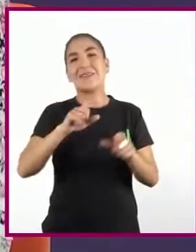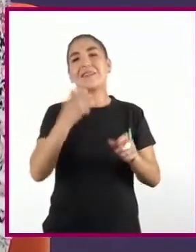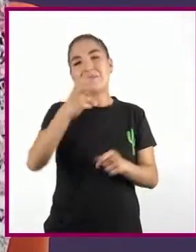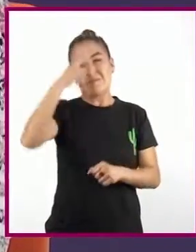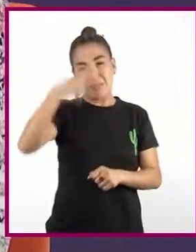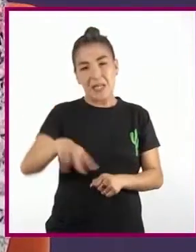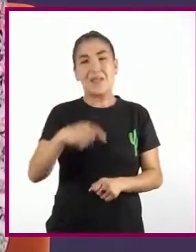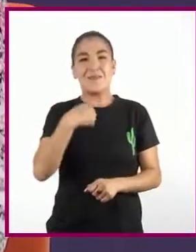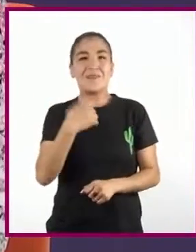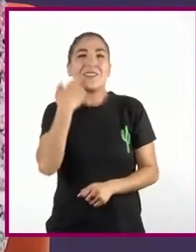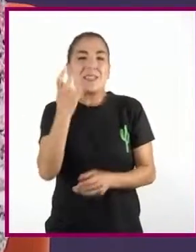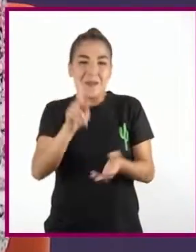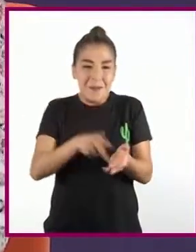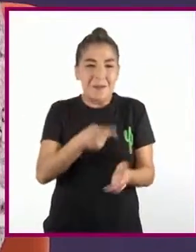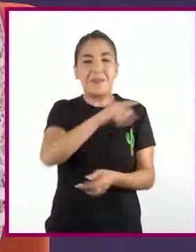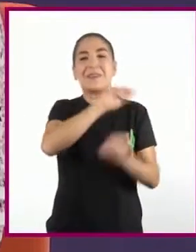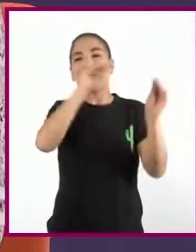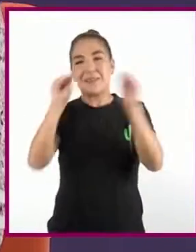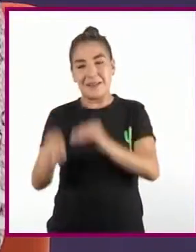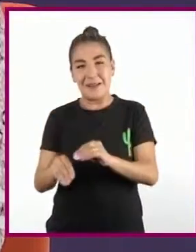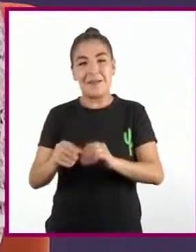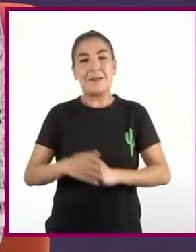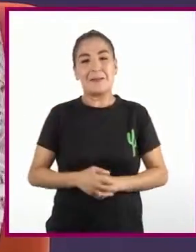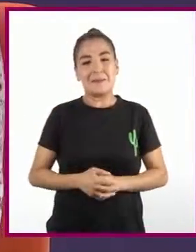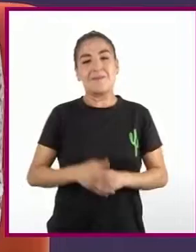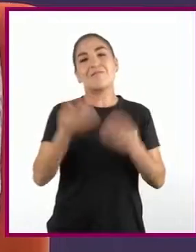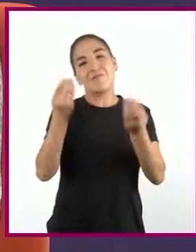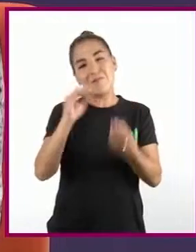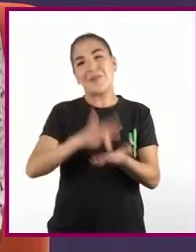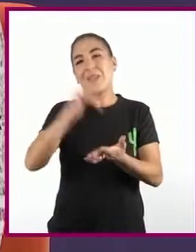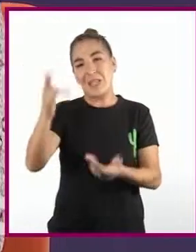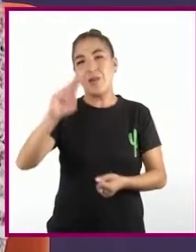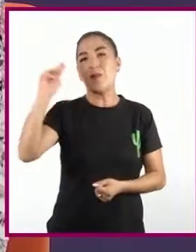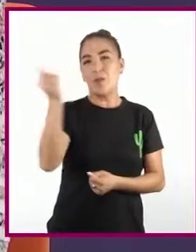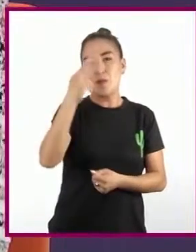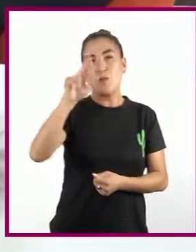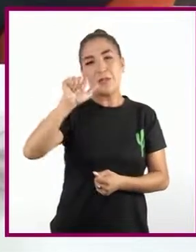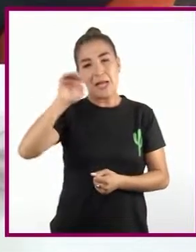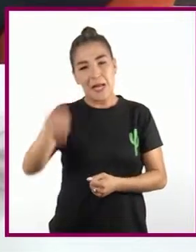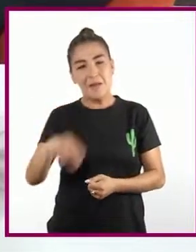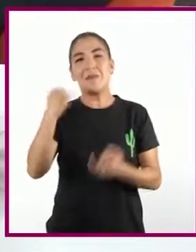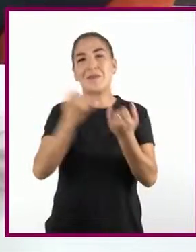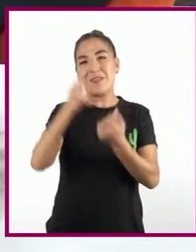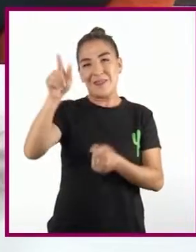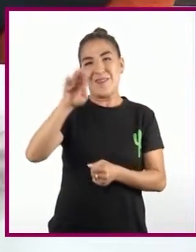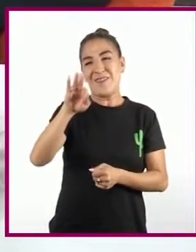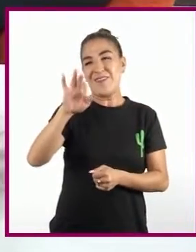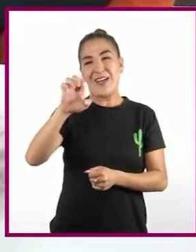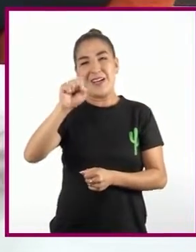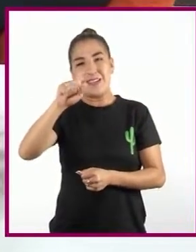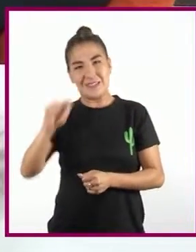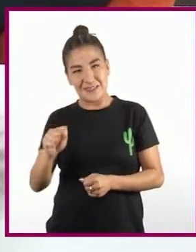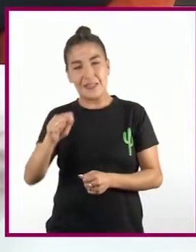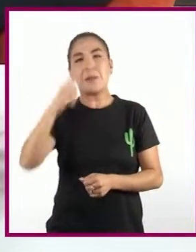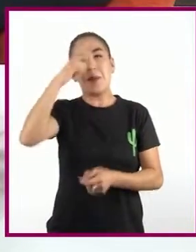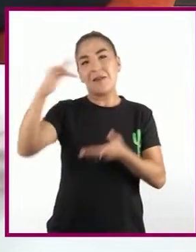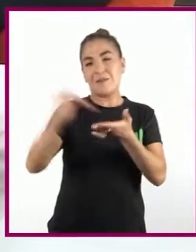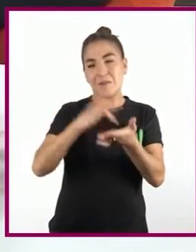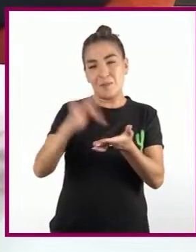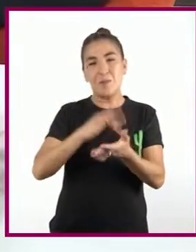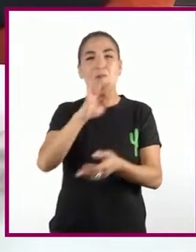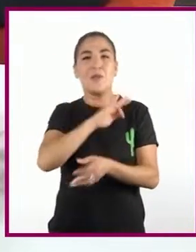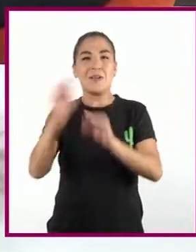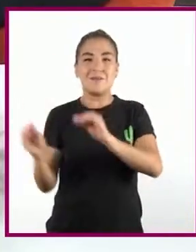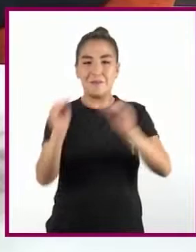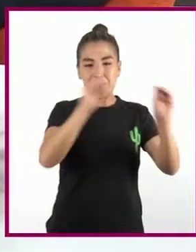inquietud que yo tenía, ¿verdad? Y bueno, básicamente, y agradezco a la UNAM y a la FESCO Atitlán, pues de que de alguna manera pues me apoyó y me ofreció